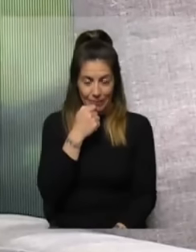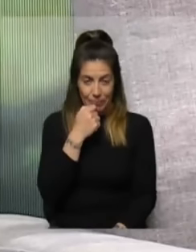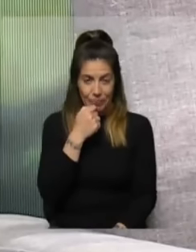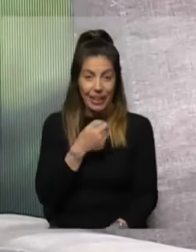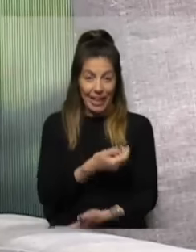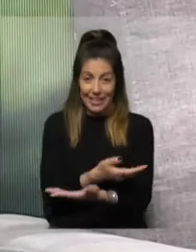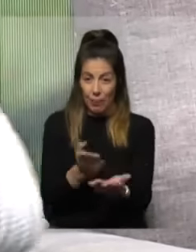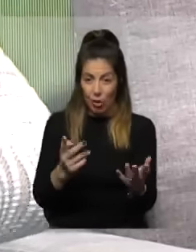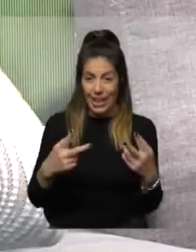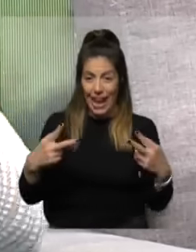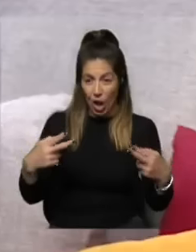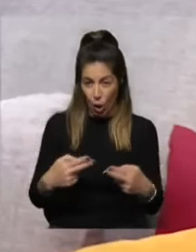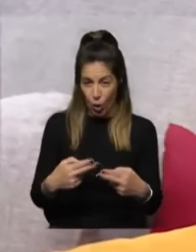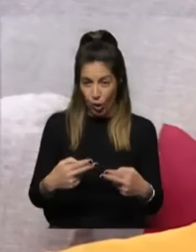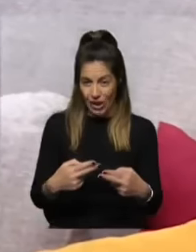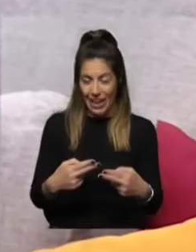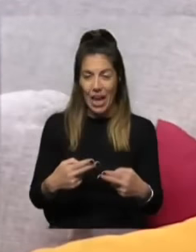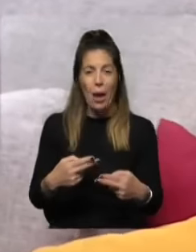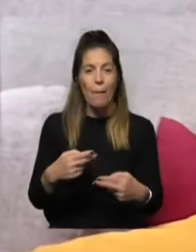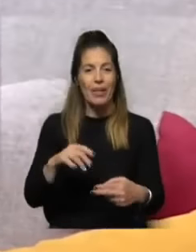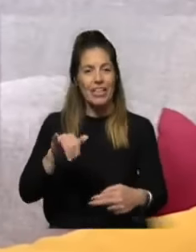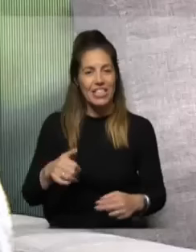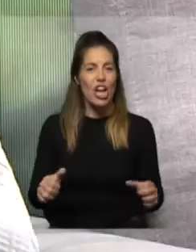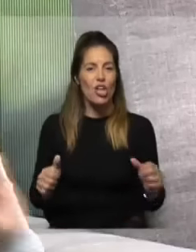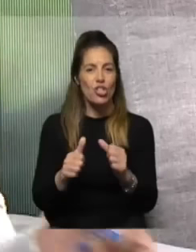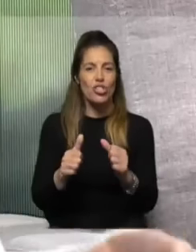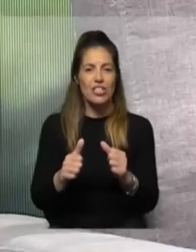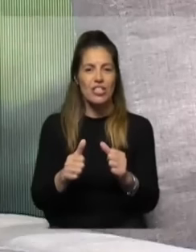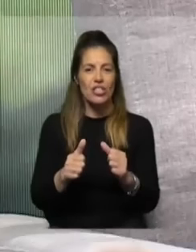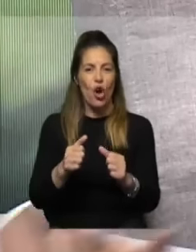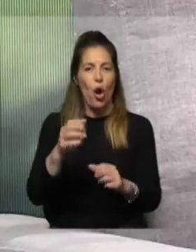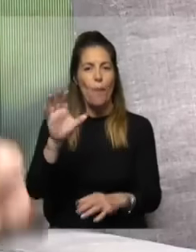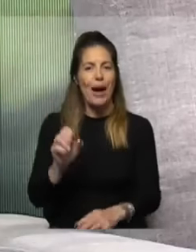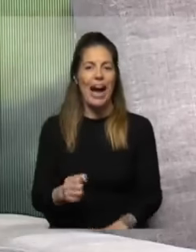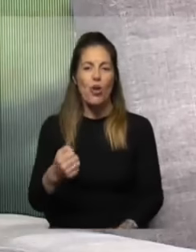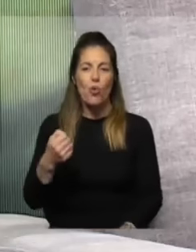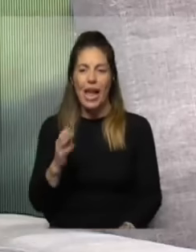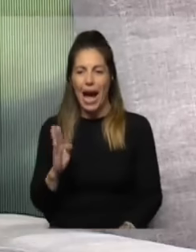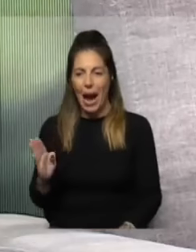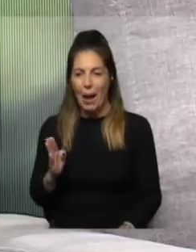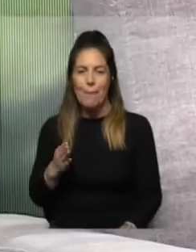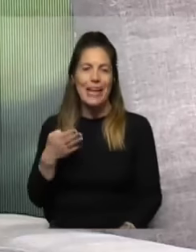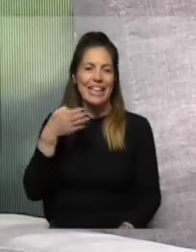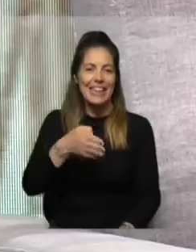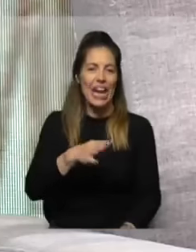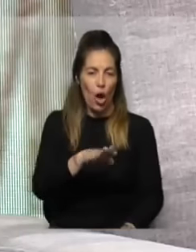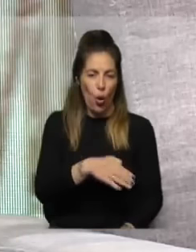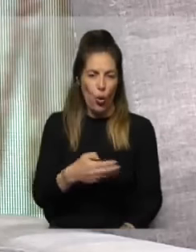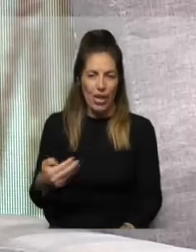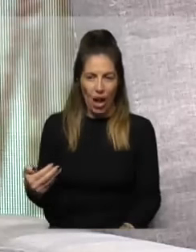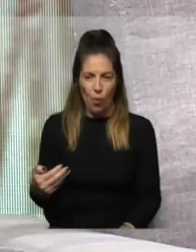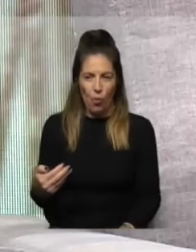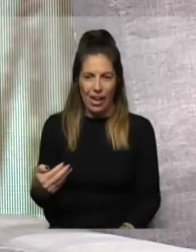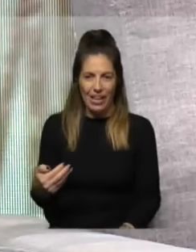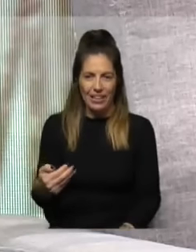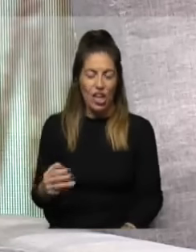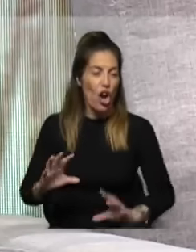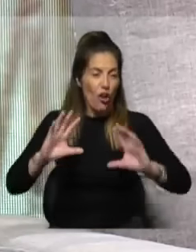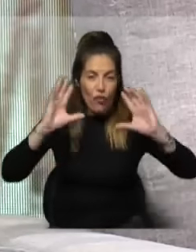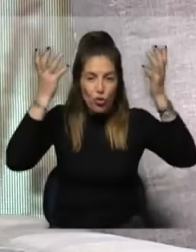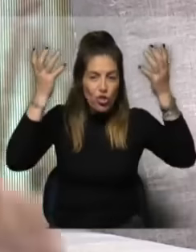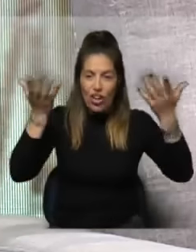están Meloni. Porque ya nos hizo bajar una aplicación, ya nos hizo entrar a una página. Claudio, basta de revolucionarnos la